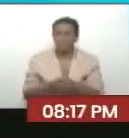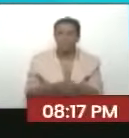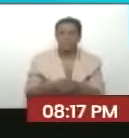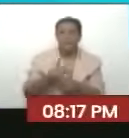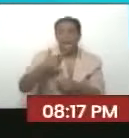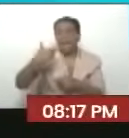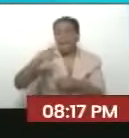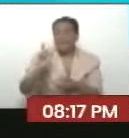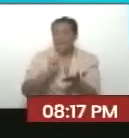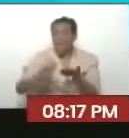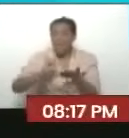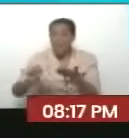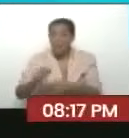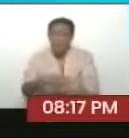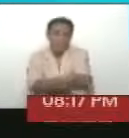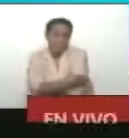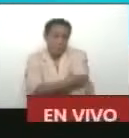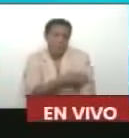Lápiz,